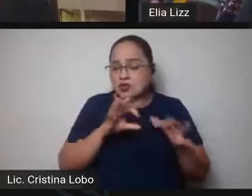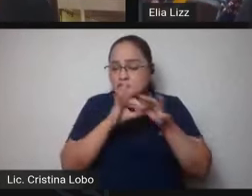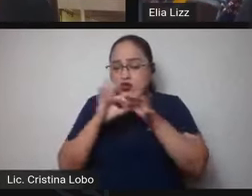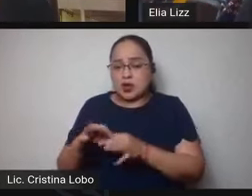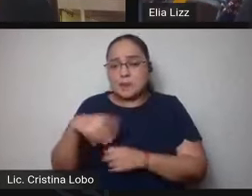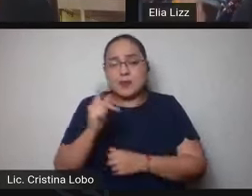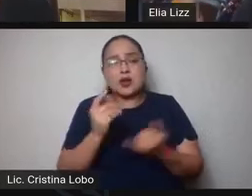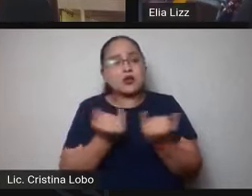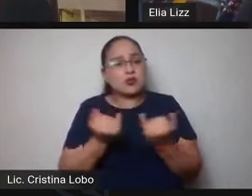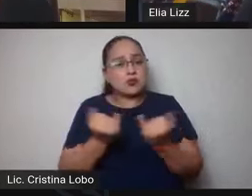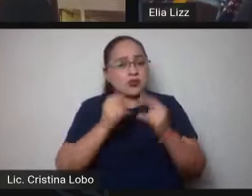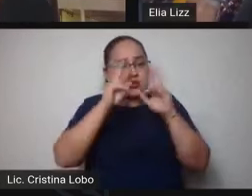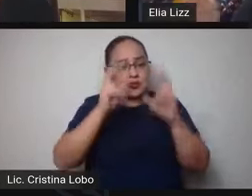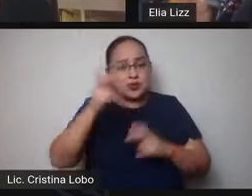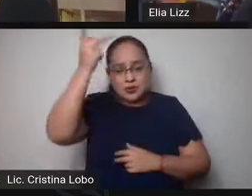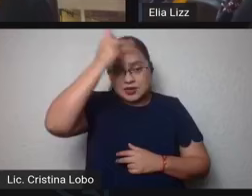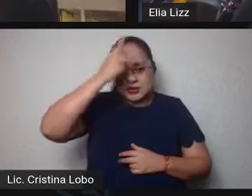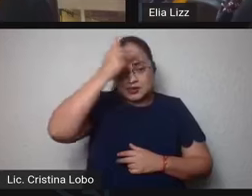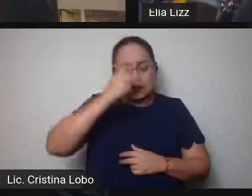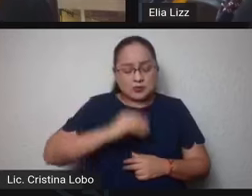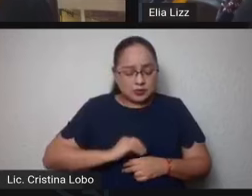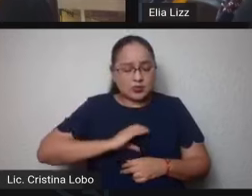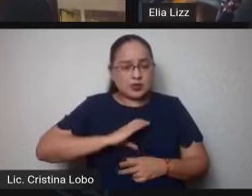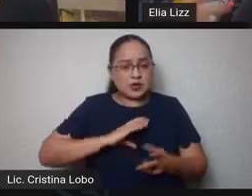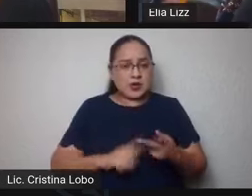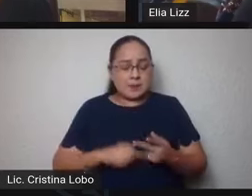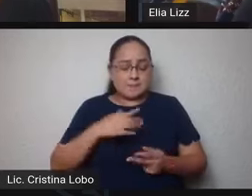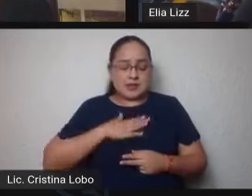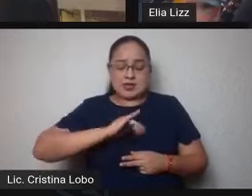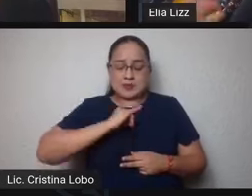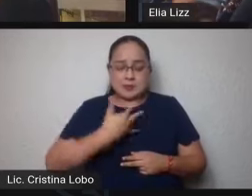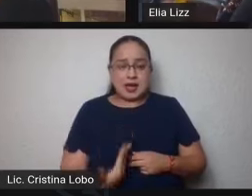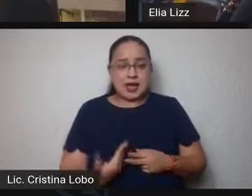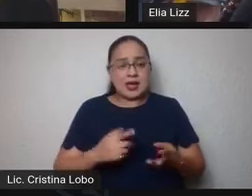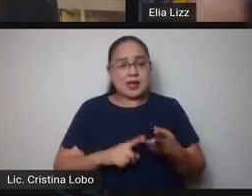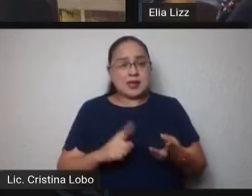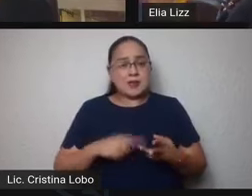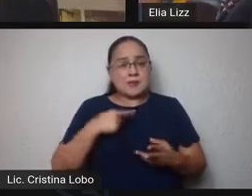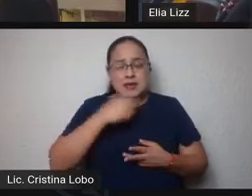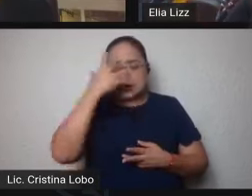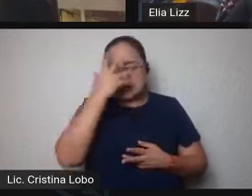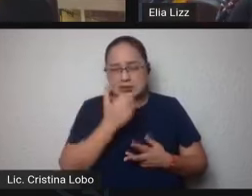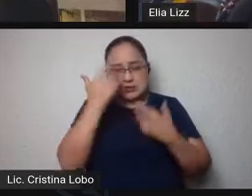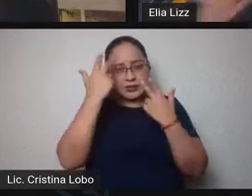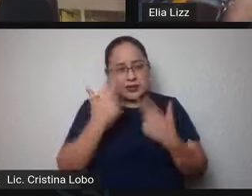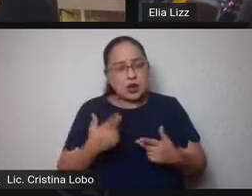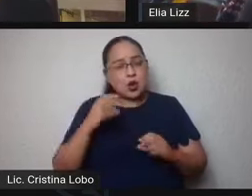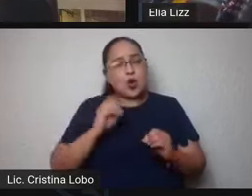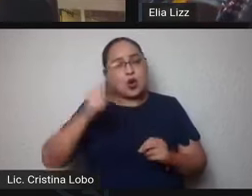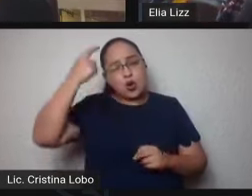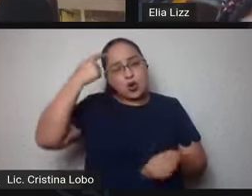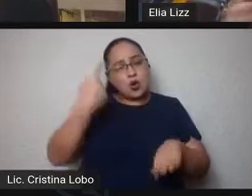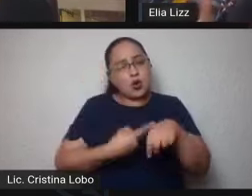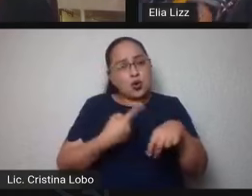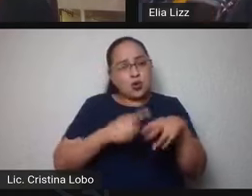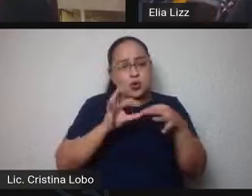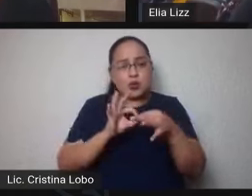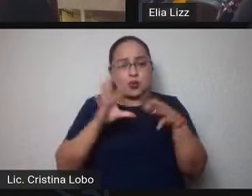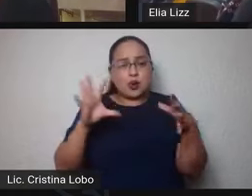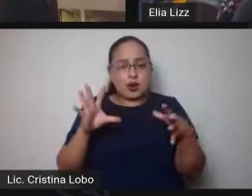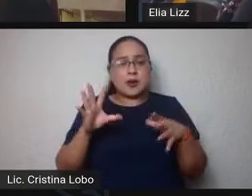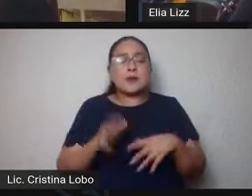cuestiones psicológicas. Autoestima, autoimagen, depresión, demencia, como otras cosas que vienen como